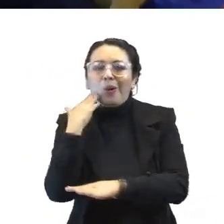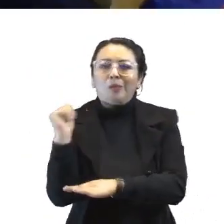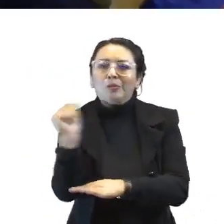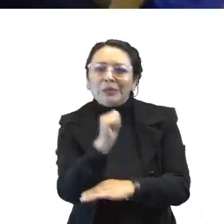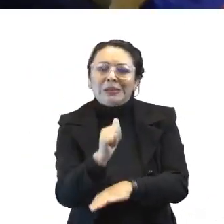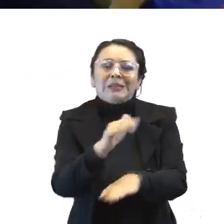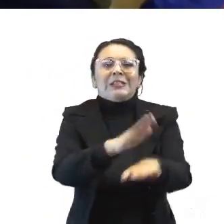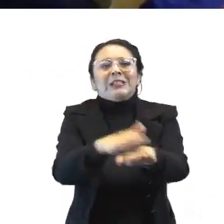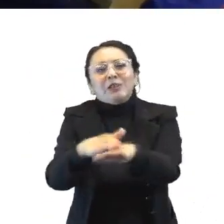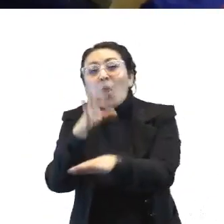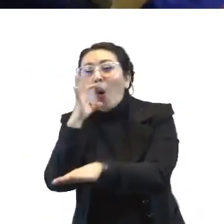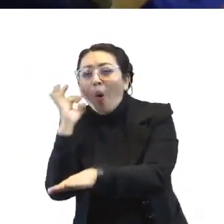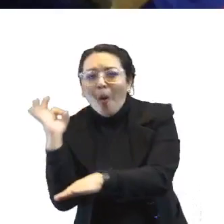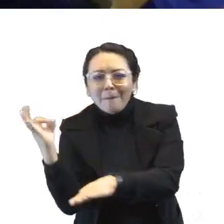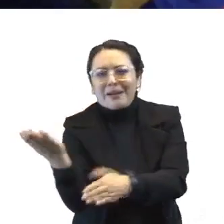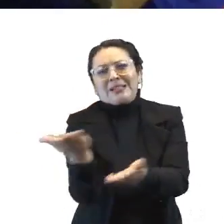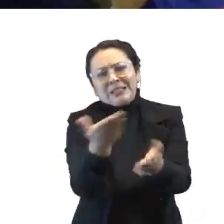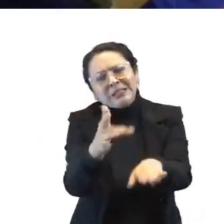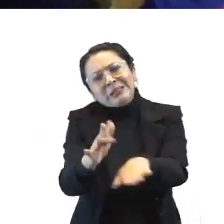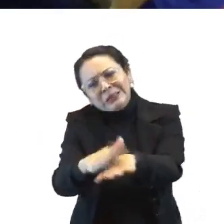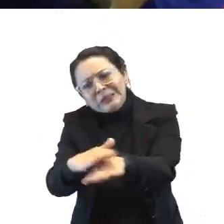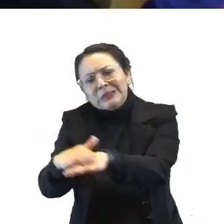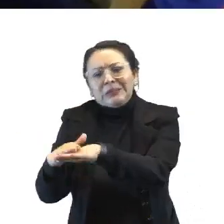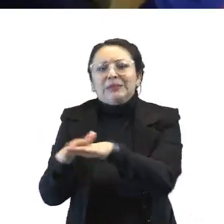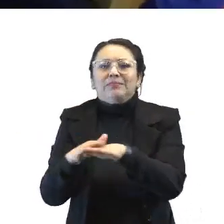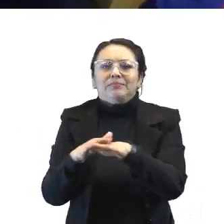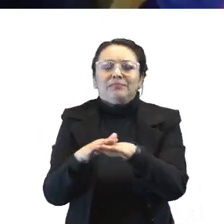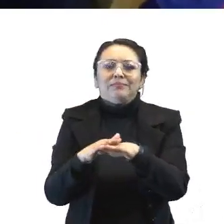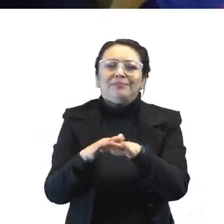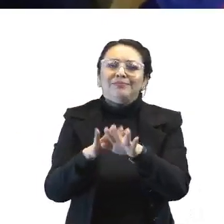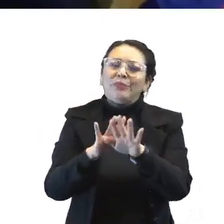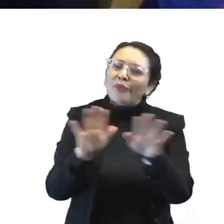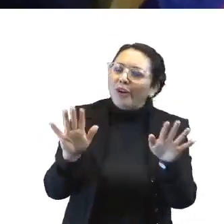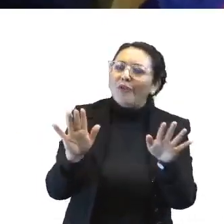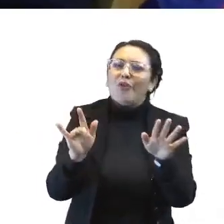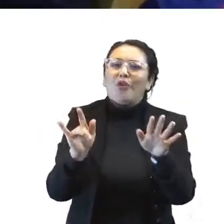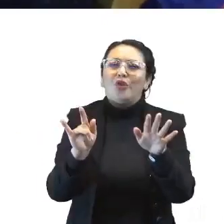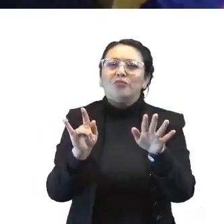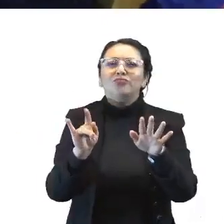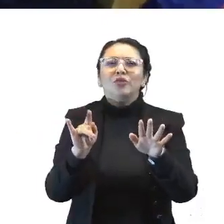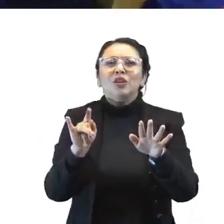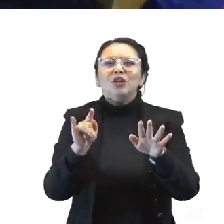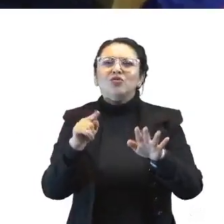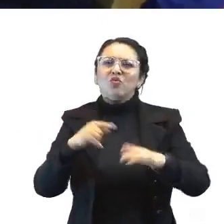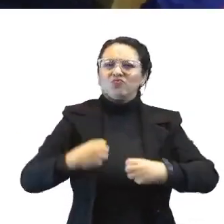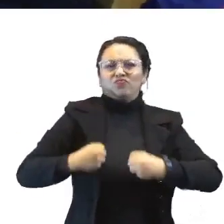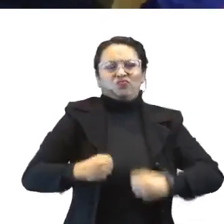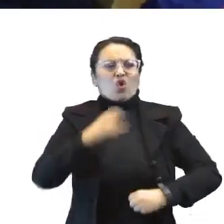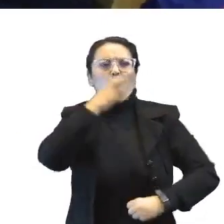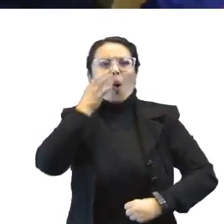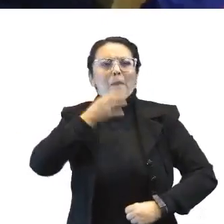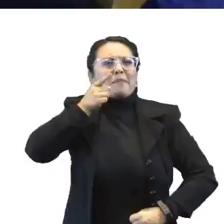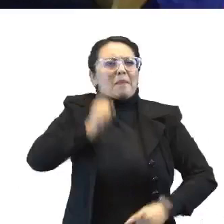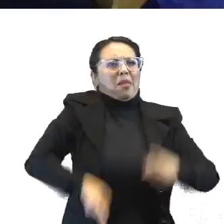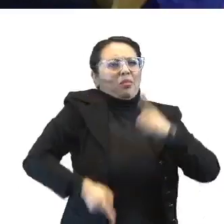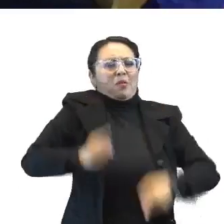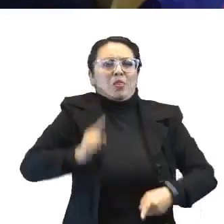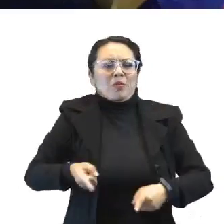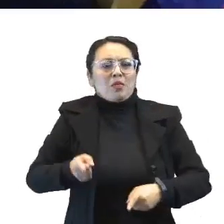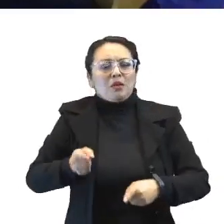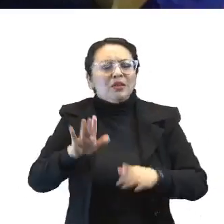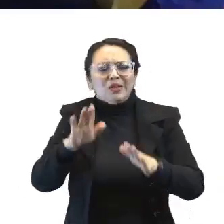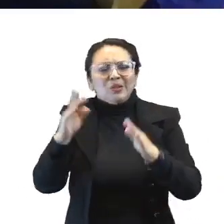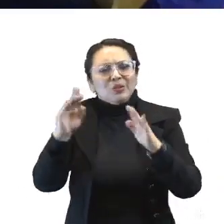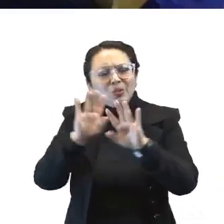a nuestros hombres y a deconstruir el patriarcado y a deconstruir la violencia